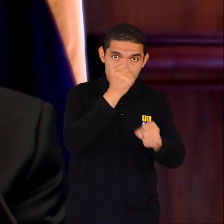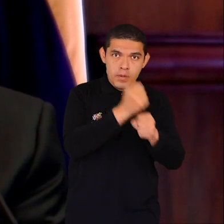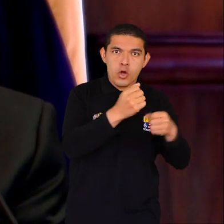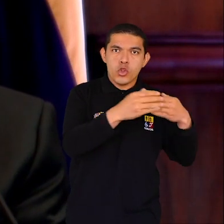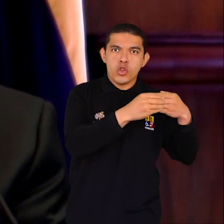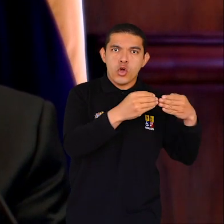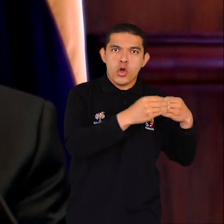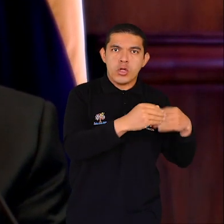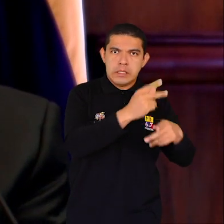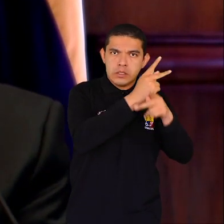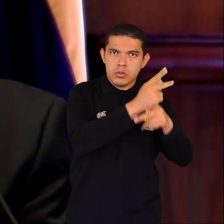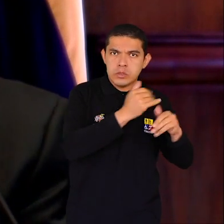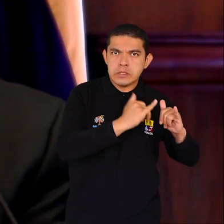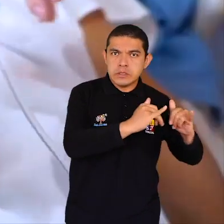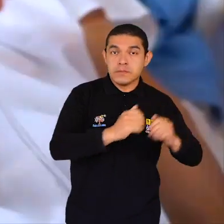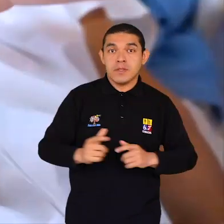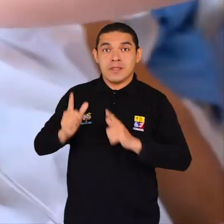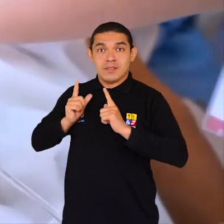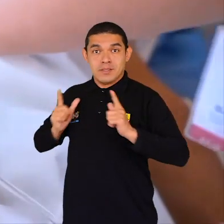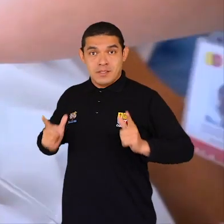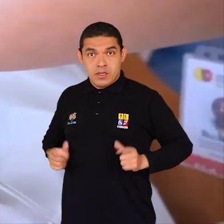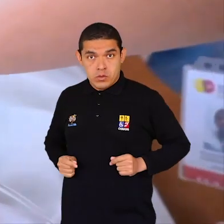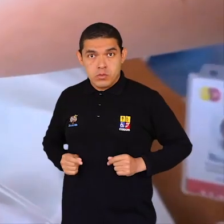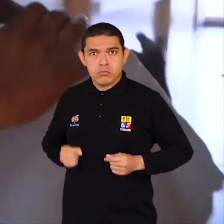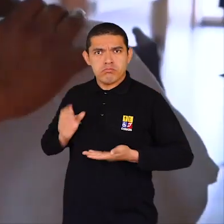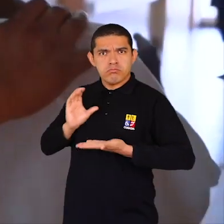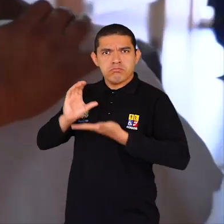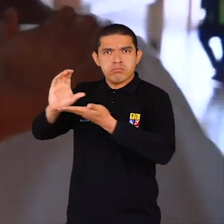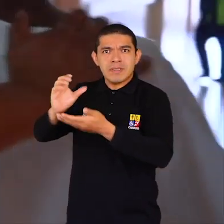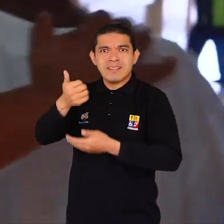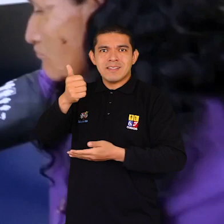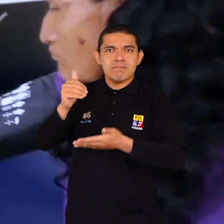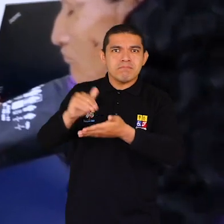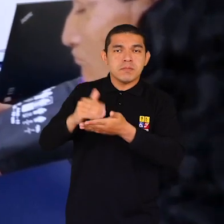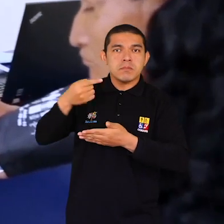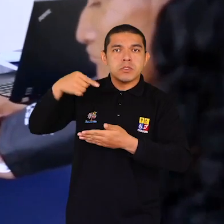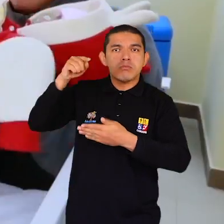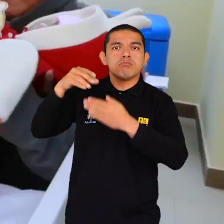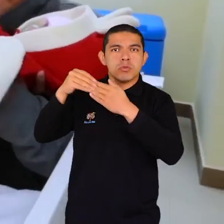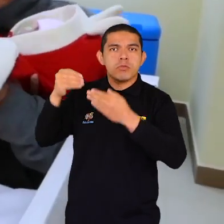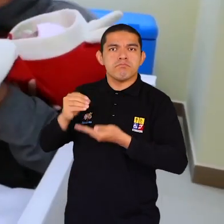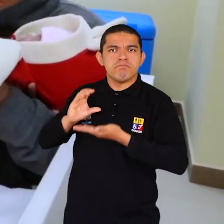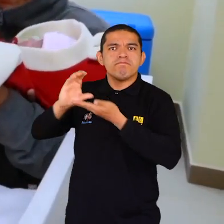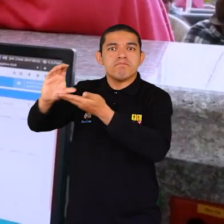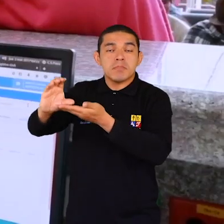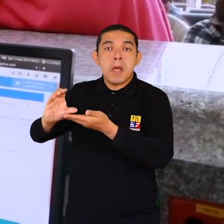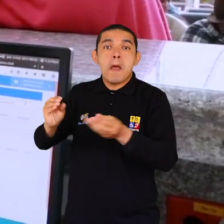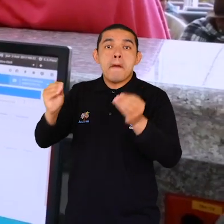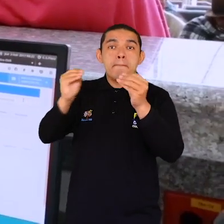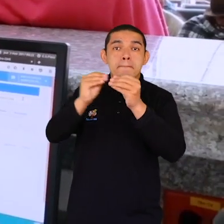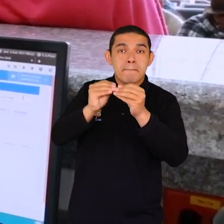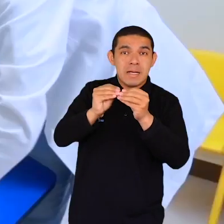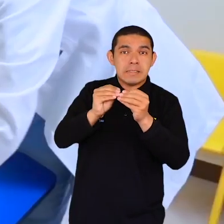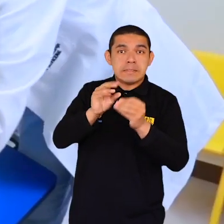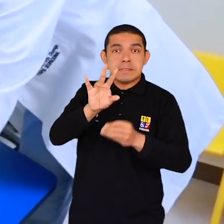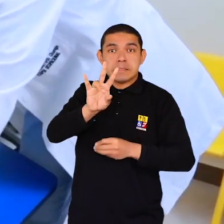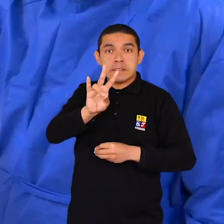dolarización. En salud hemos invertido 10 mil millones de dólares, sin contar los